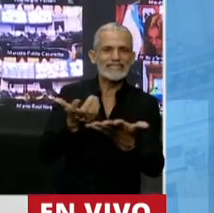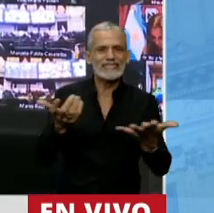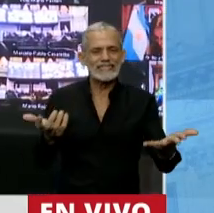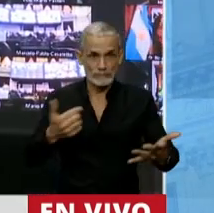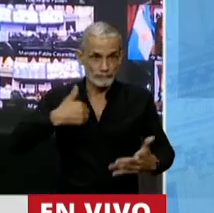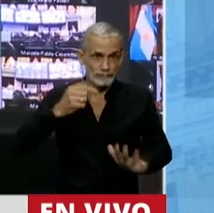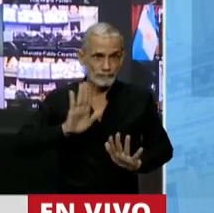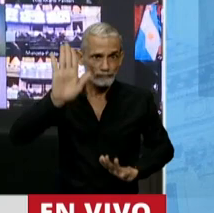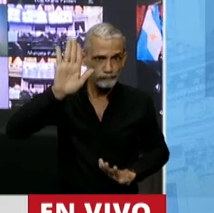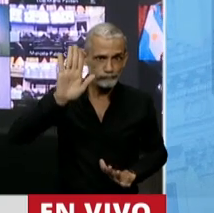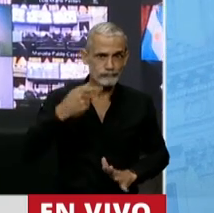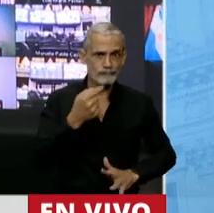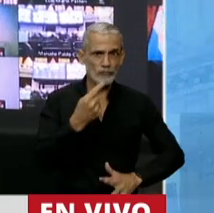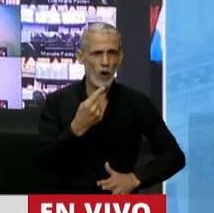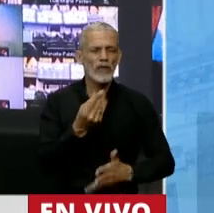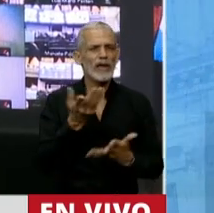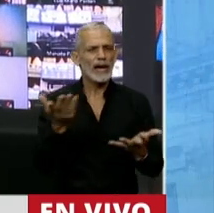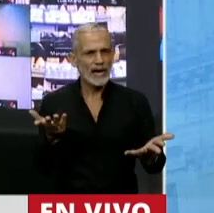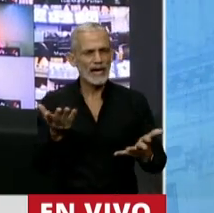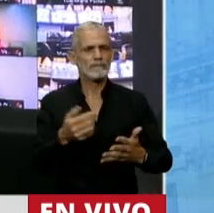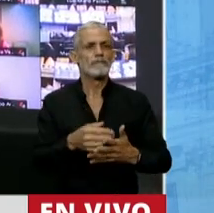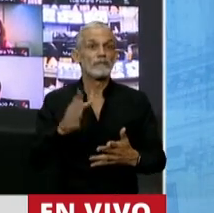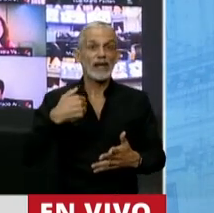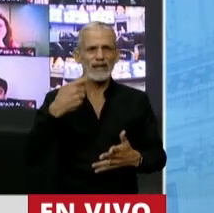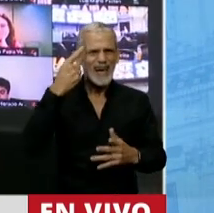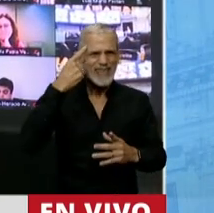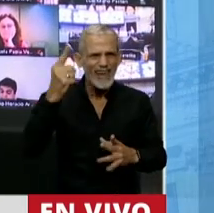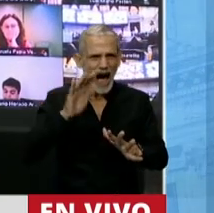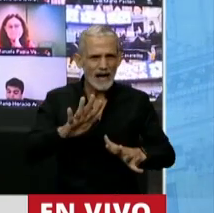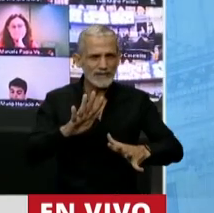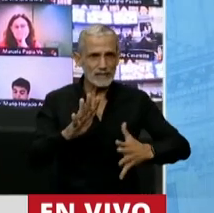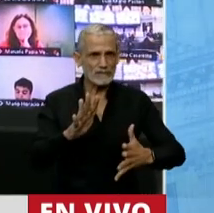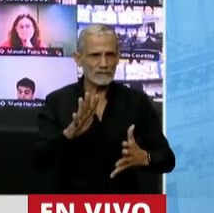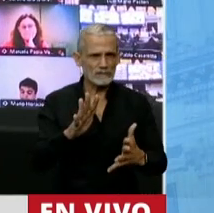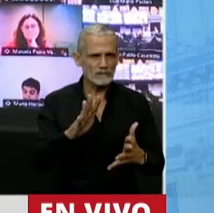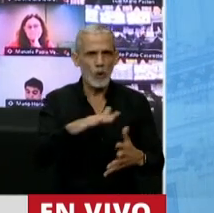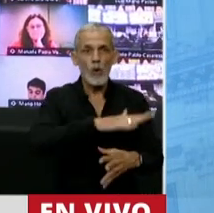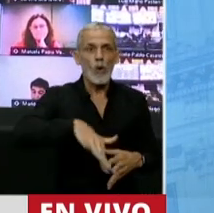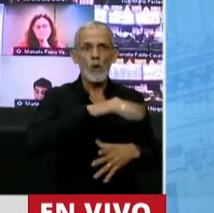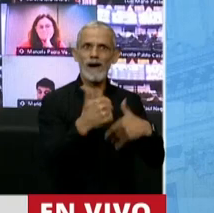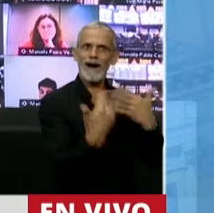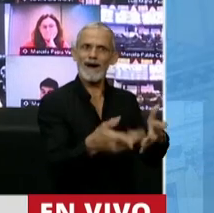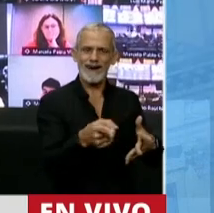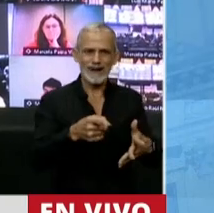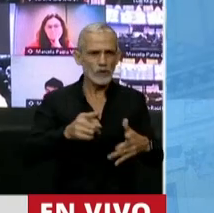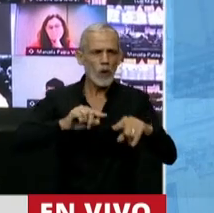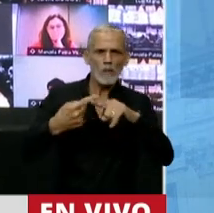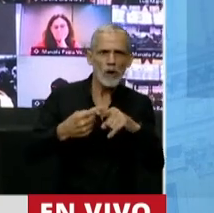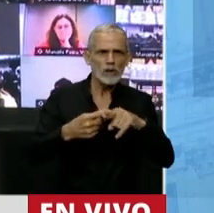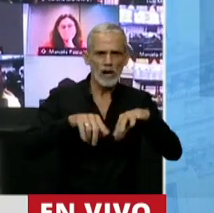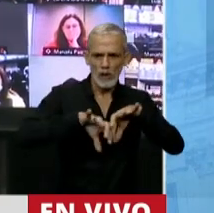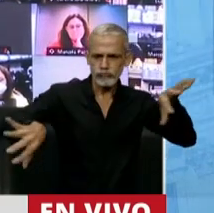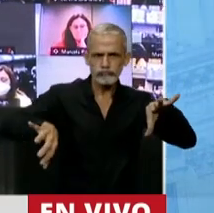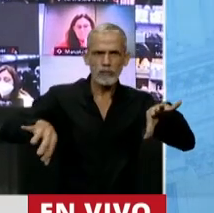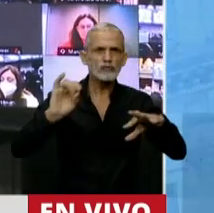hice referencia que también que dicho concepto había permeado a lo largo de los años a todo el arco de la dirigencia política,